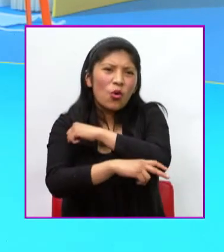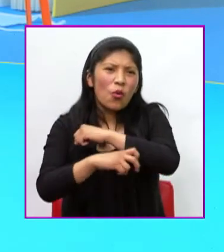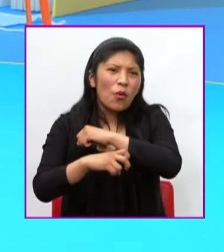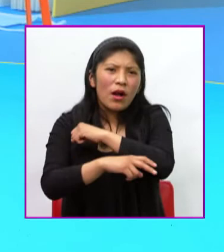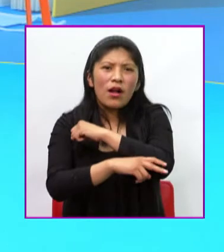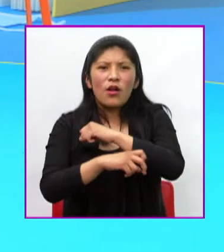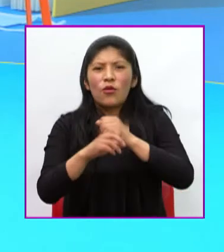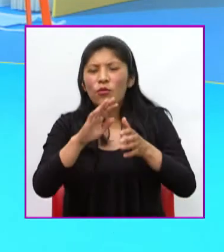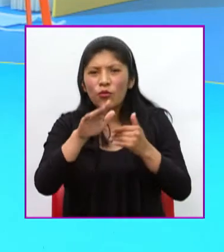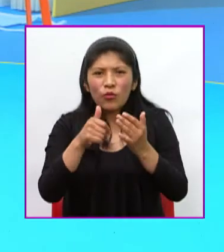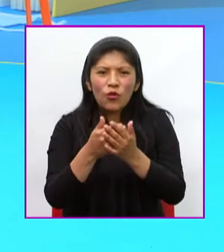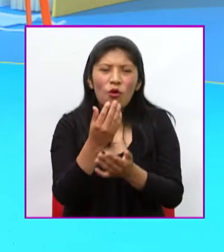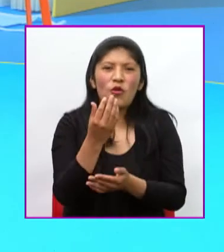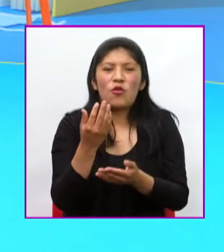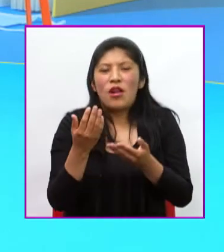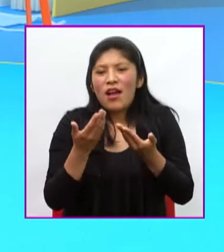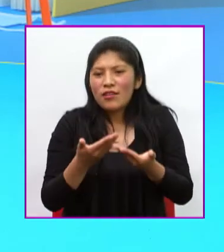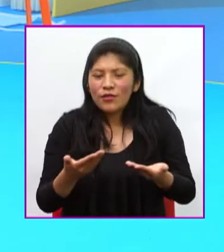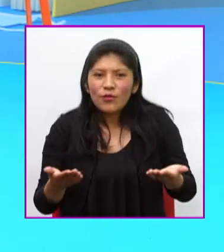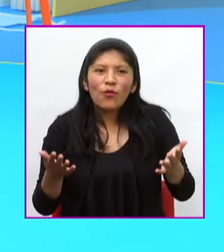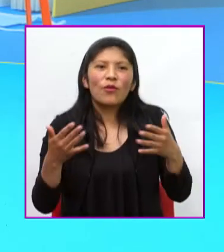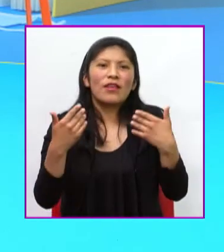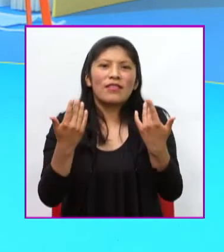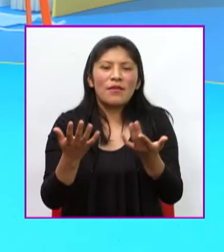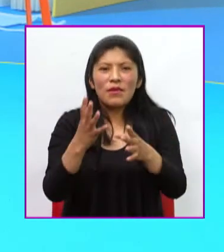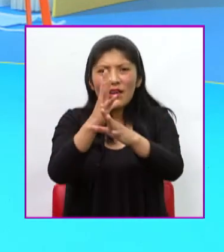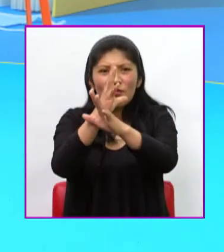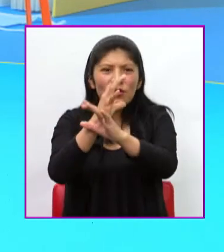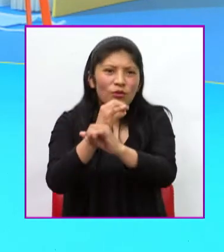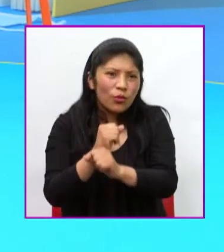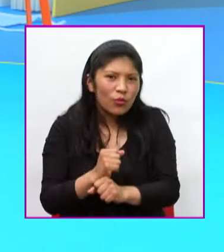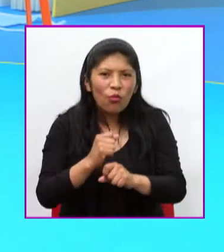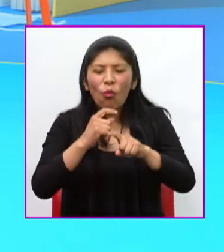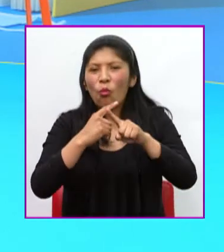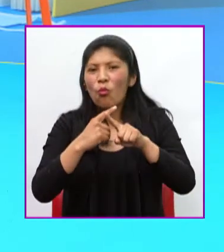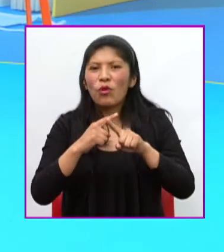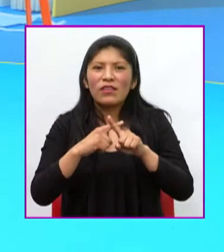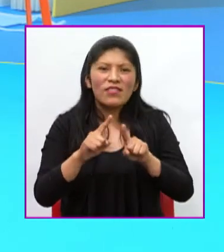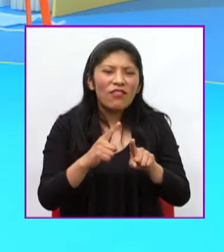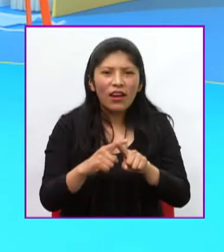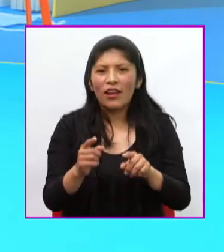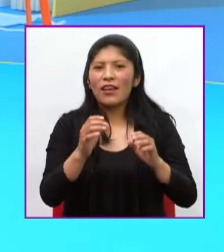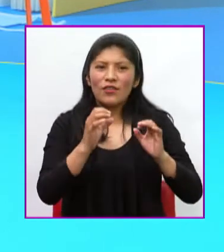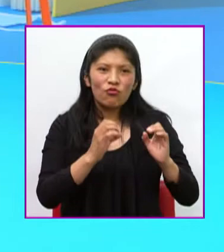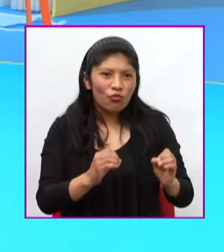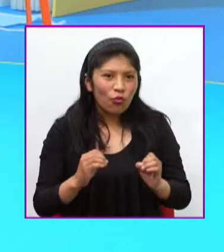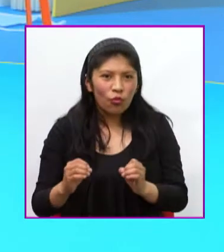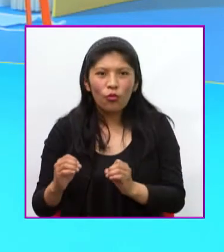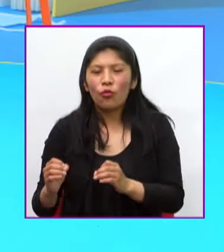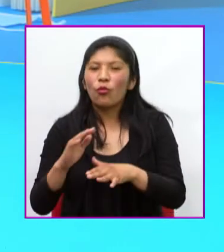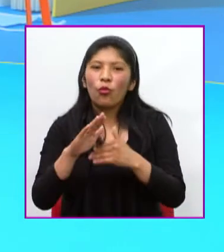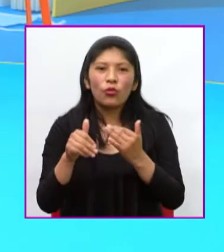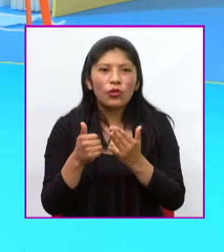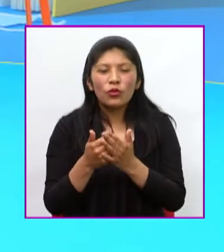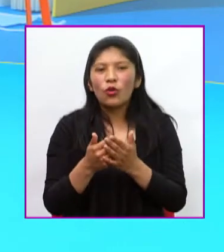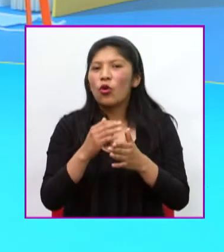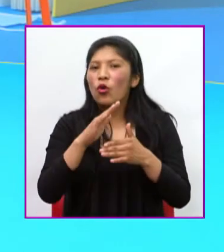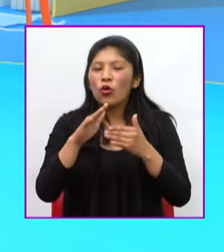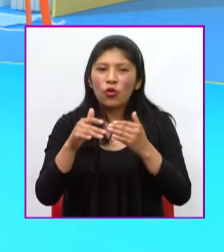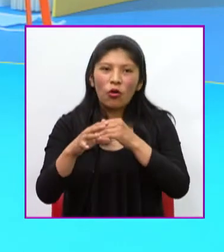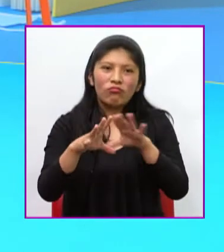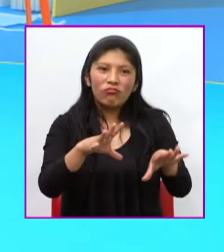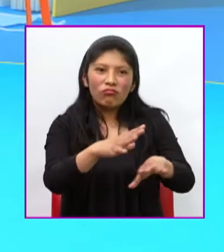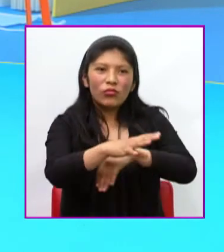costumbre y nos quitaron nuestro modo de vida, nuestro modo de organización, recibamos tratos